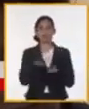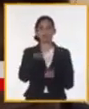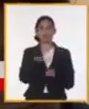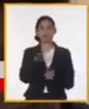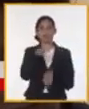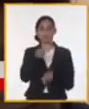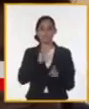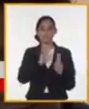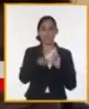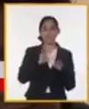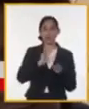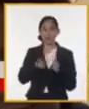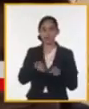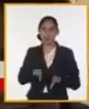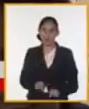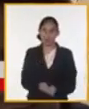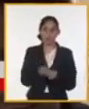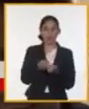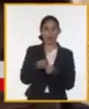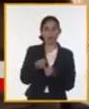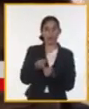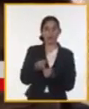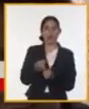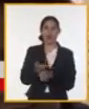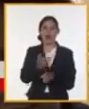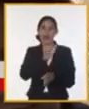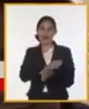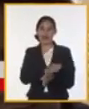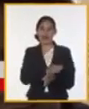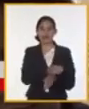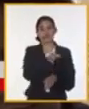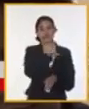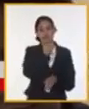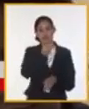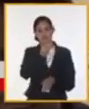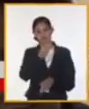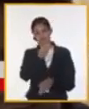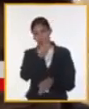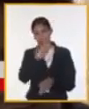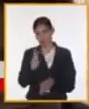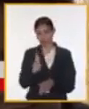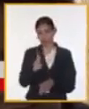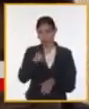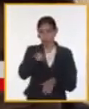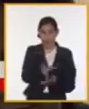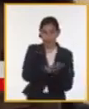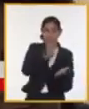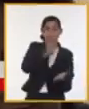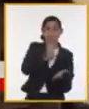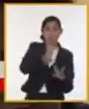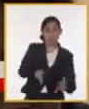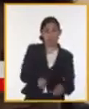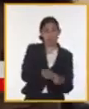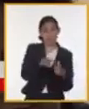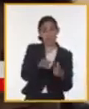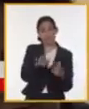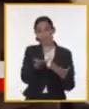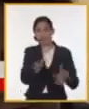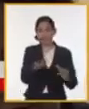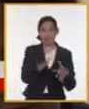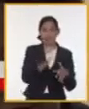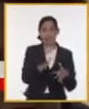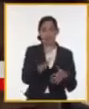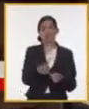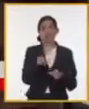acciones de control. El año pasado hicimos más de 192 y este año lo que está previsto se viene cumpliendo. Nosotros